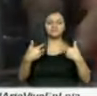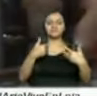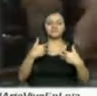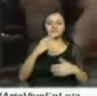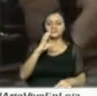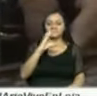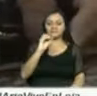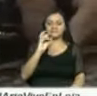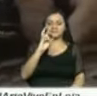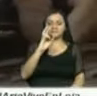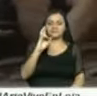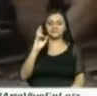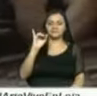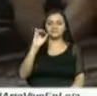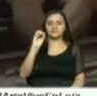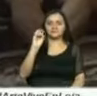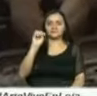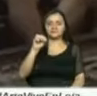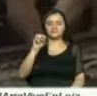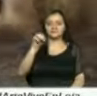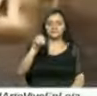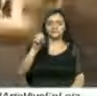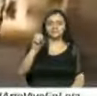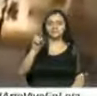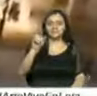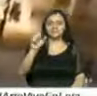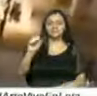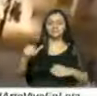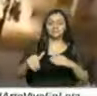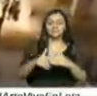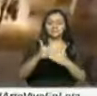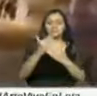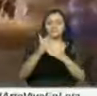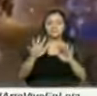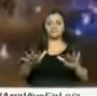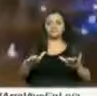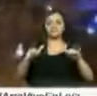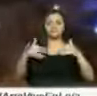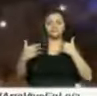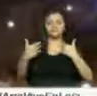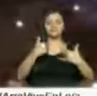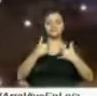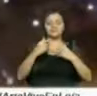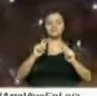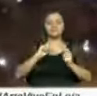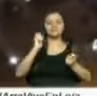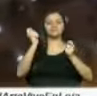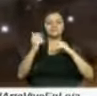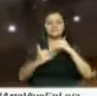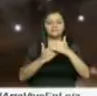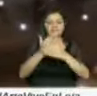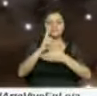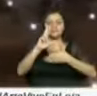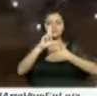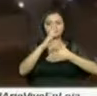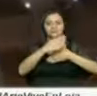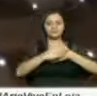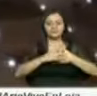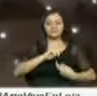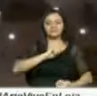Benjamín Carrión Mora, el más moderno del país y de los más modernos de América Latina. Esa es nuestra